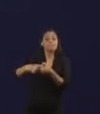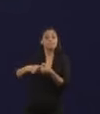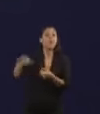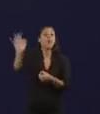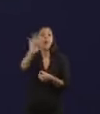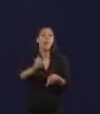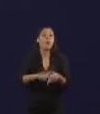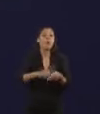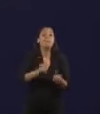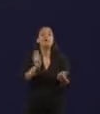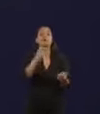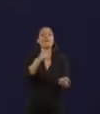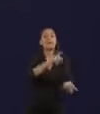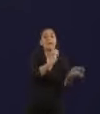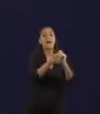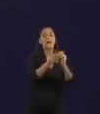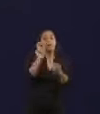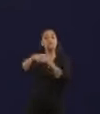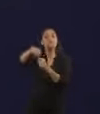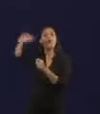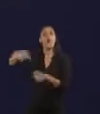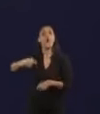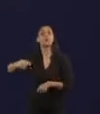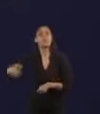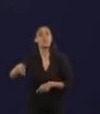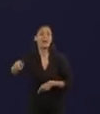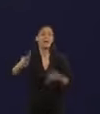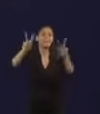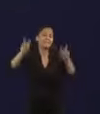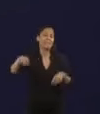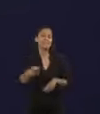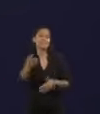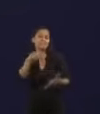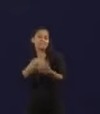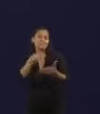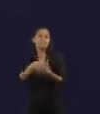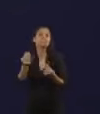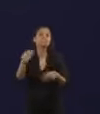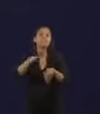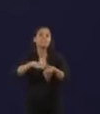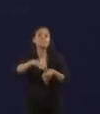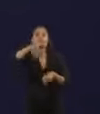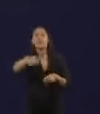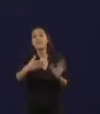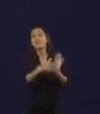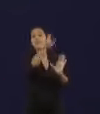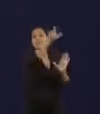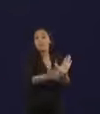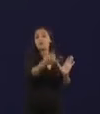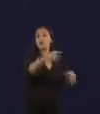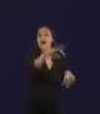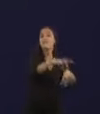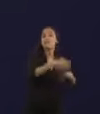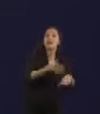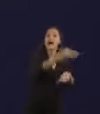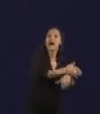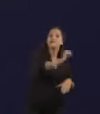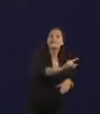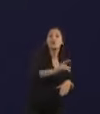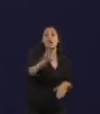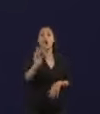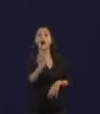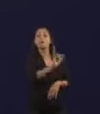Cuando se quiere cambiar de prepaga eso es muy engorroso por tema de enfermedades preexistentes o por tiempo que tiene que pasar para que le autoricen determinadas